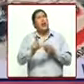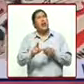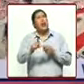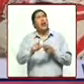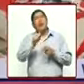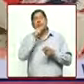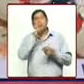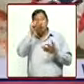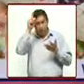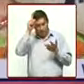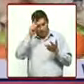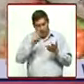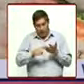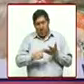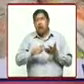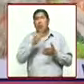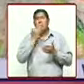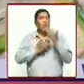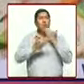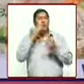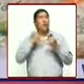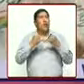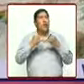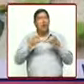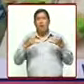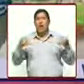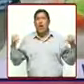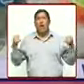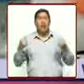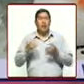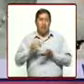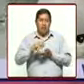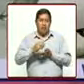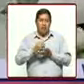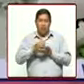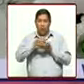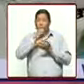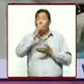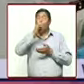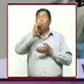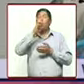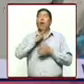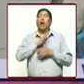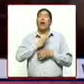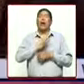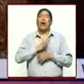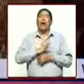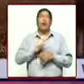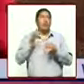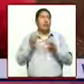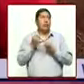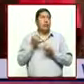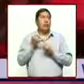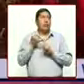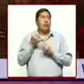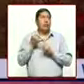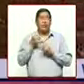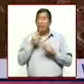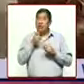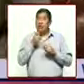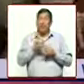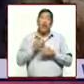agua, hemos recaudado azúcar, fideo, bebidas energizantes para también quienes están al frente